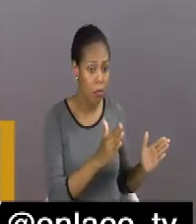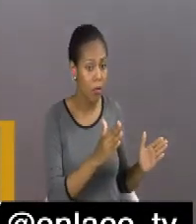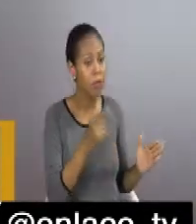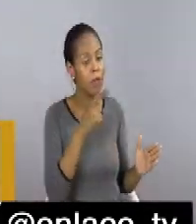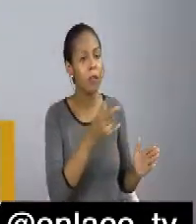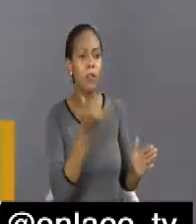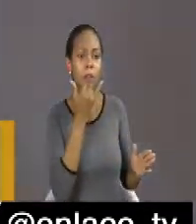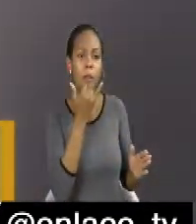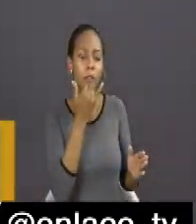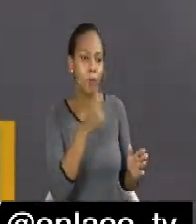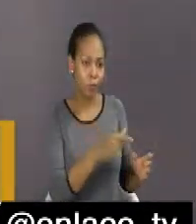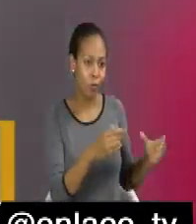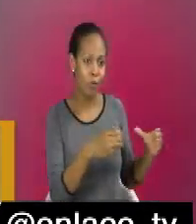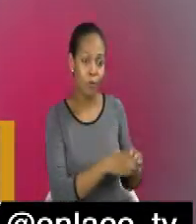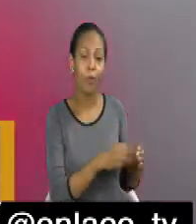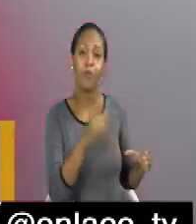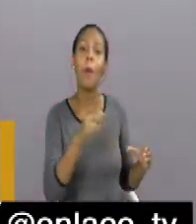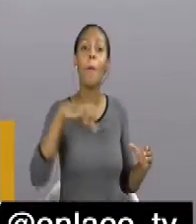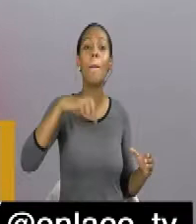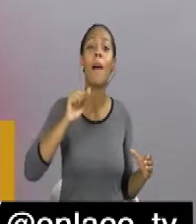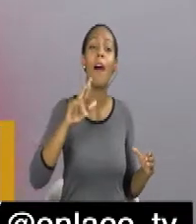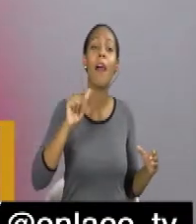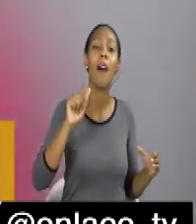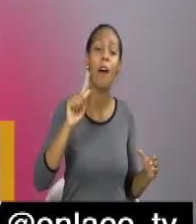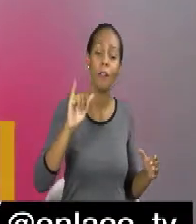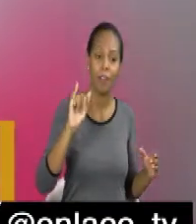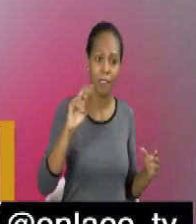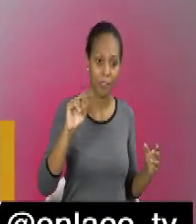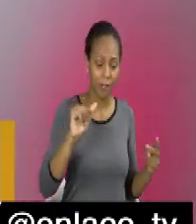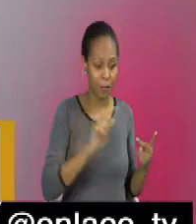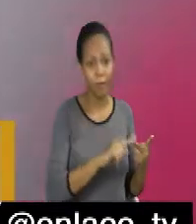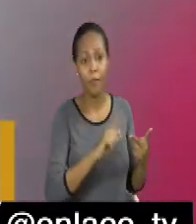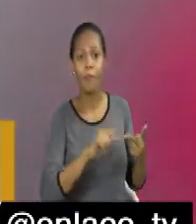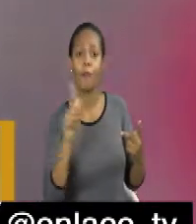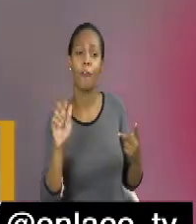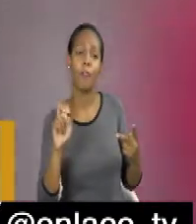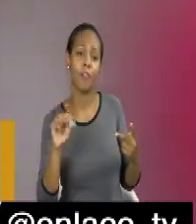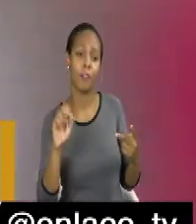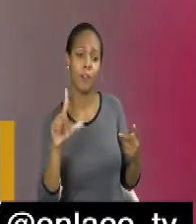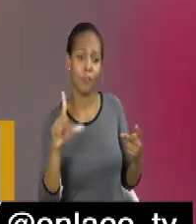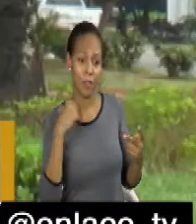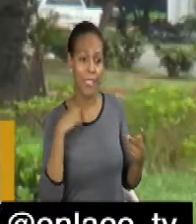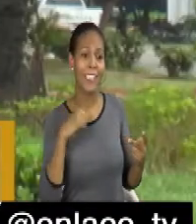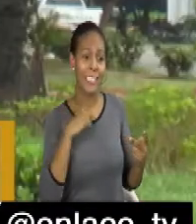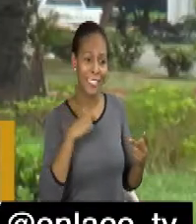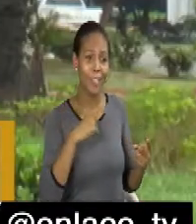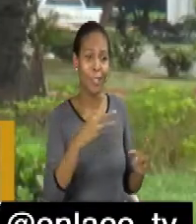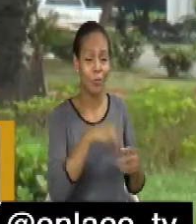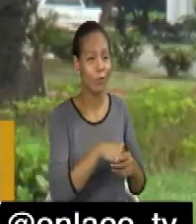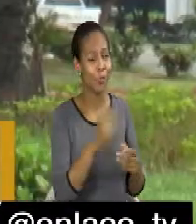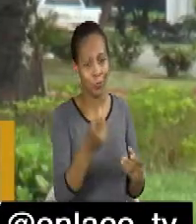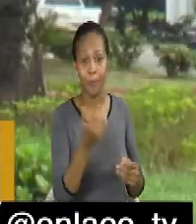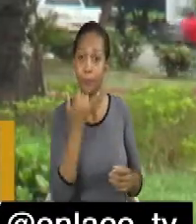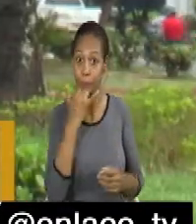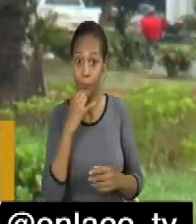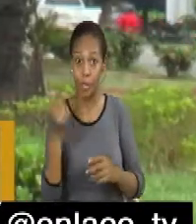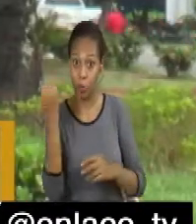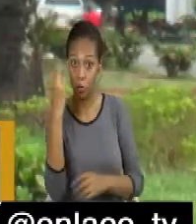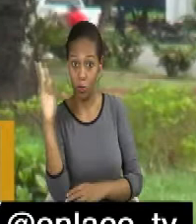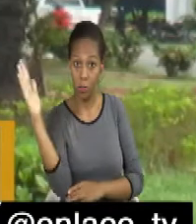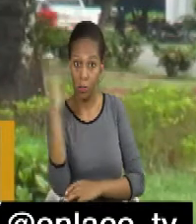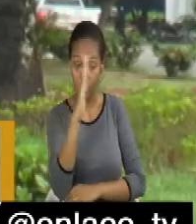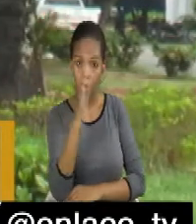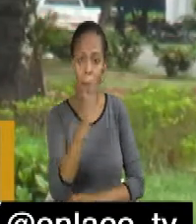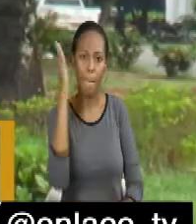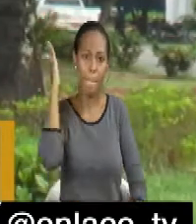de parafinas y fenol sufrió un escape, lo que generó un grave incendio. A las 12 del mediodía se presenta un incendio